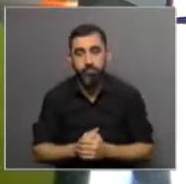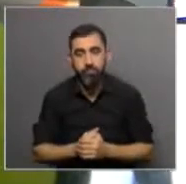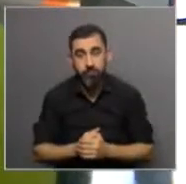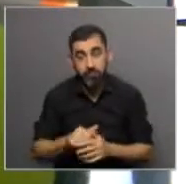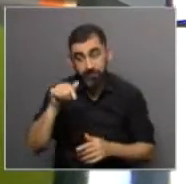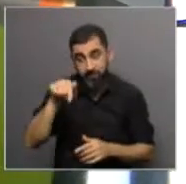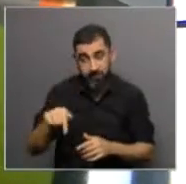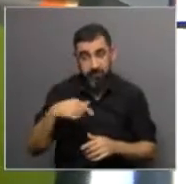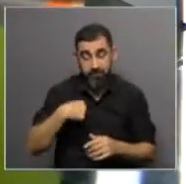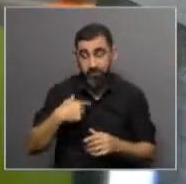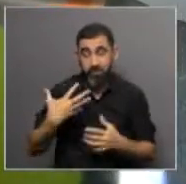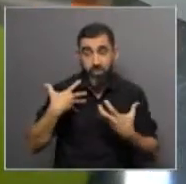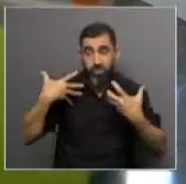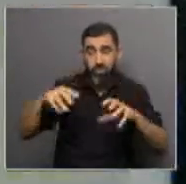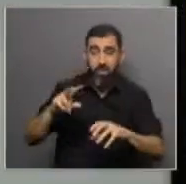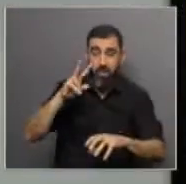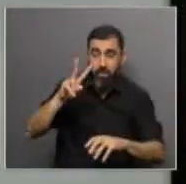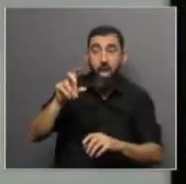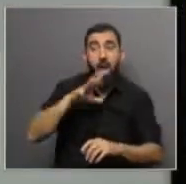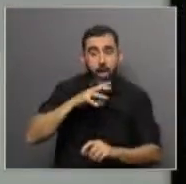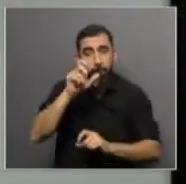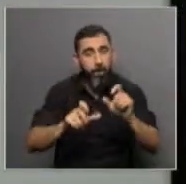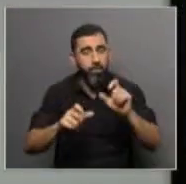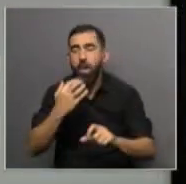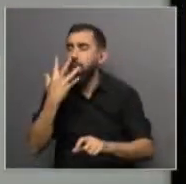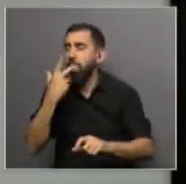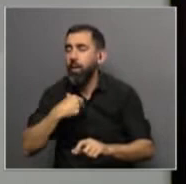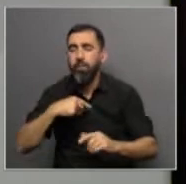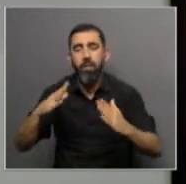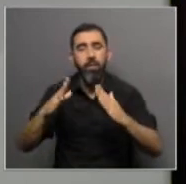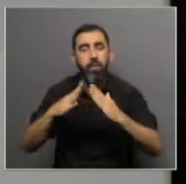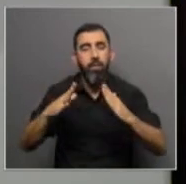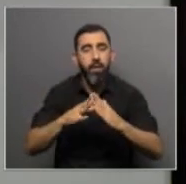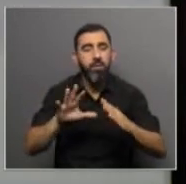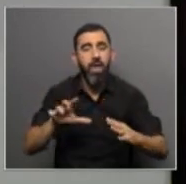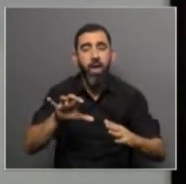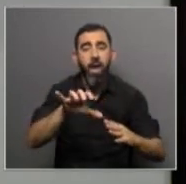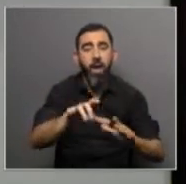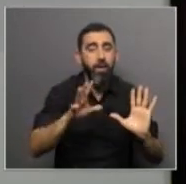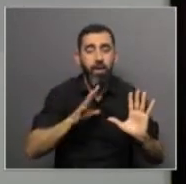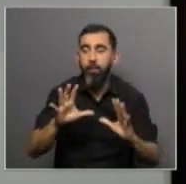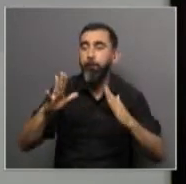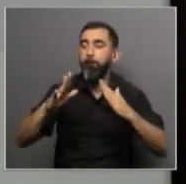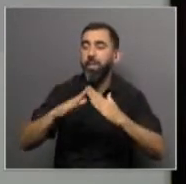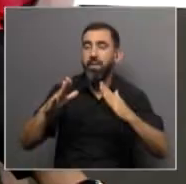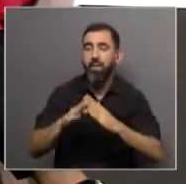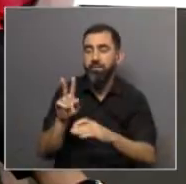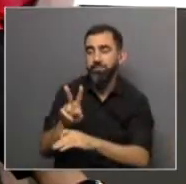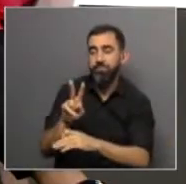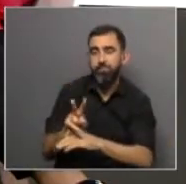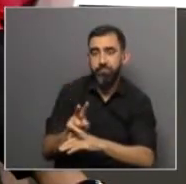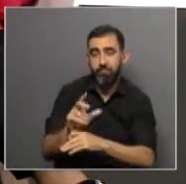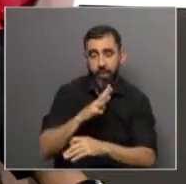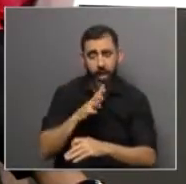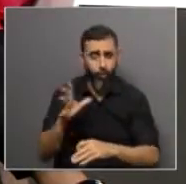decíamos eso, ¿no? El que no quiere ni ver una araña y esa gente que gusta tener una araña de insólita mascota. Y eso demuestra que hay mercado para